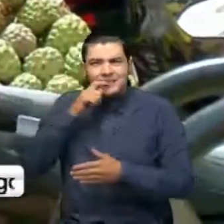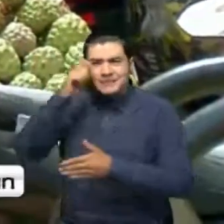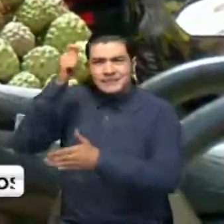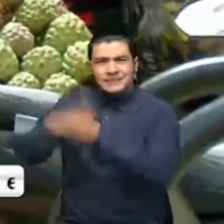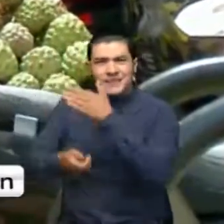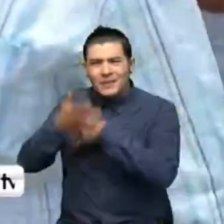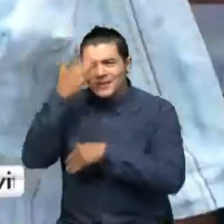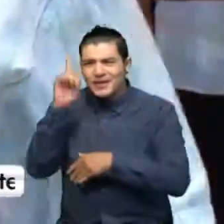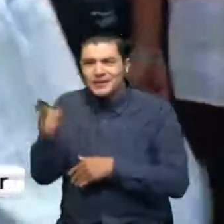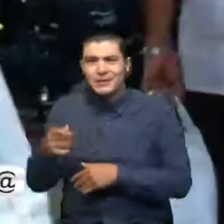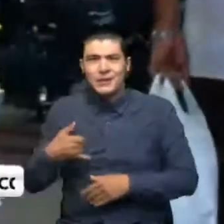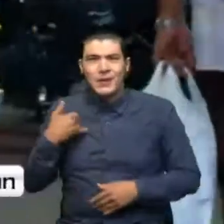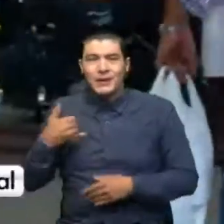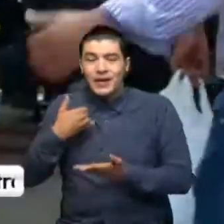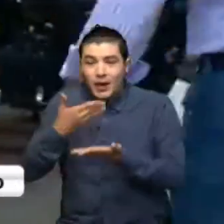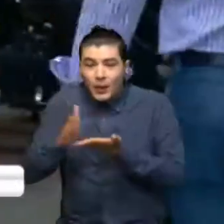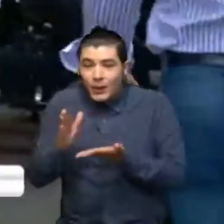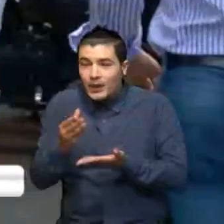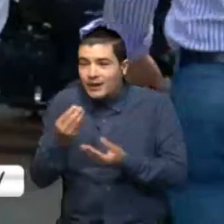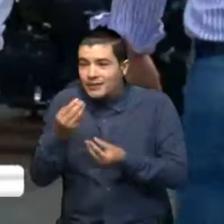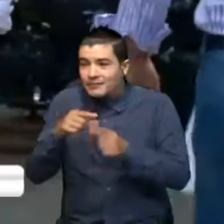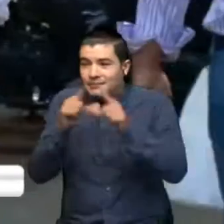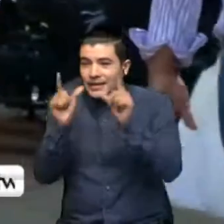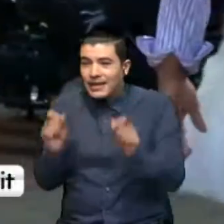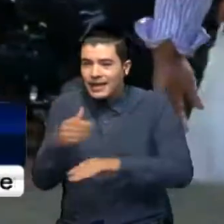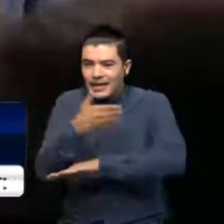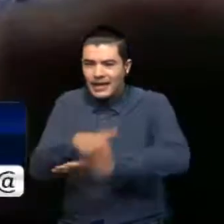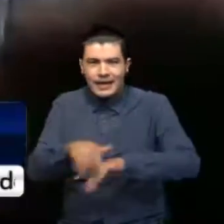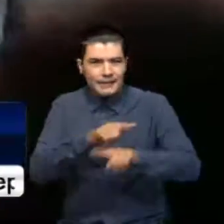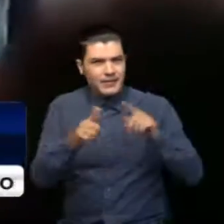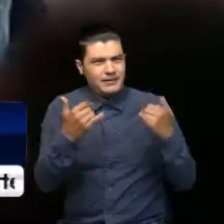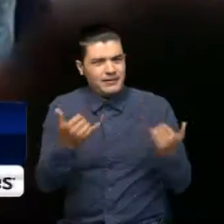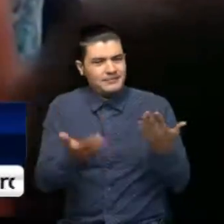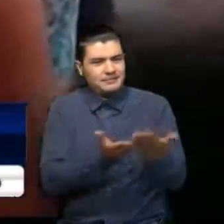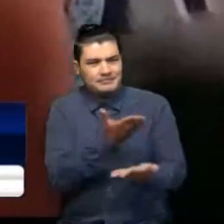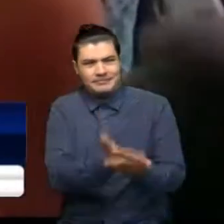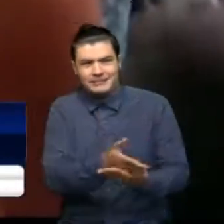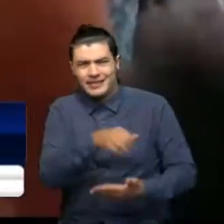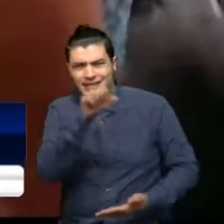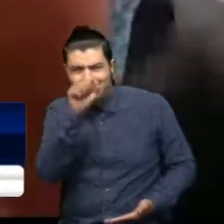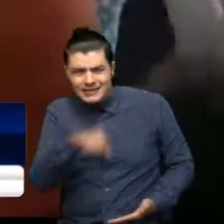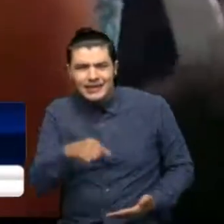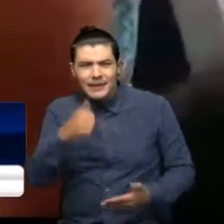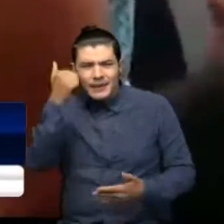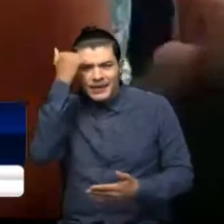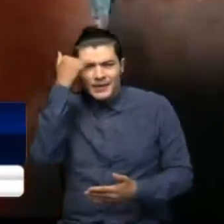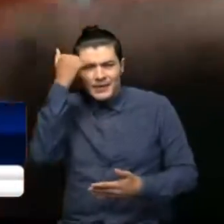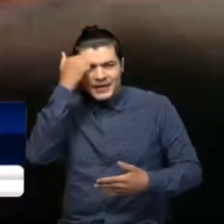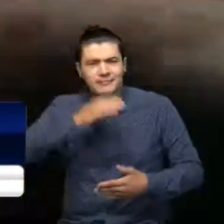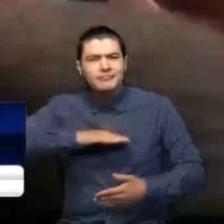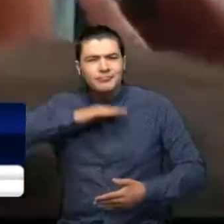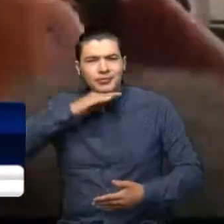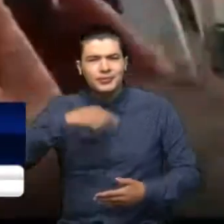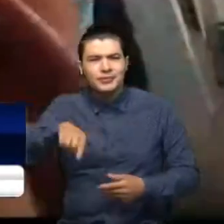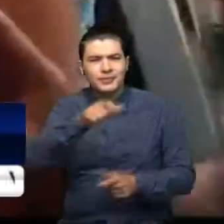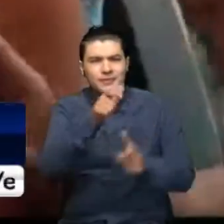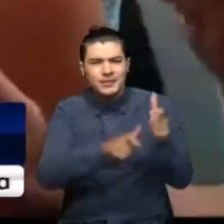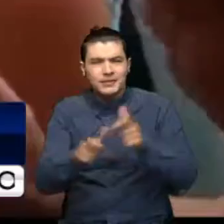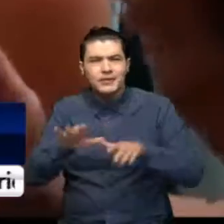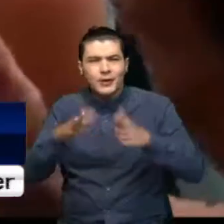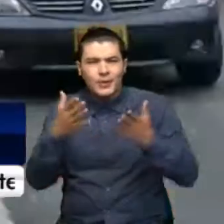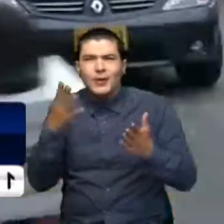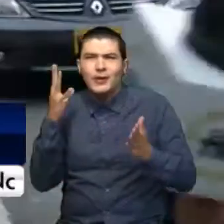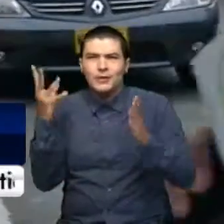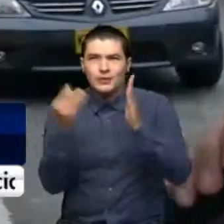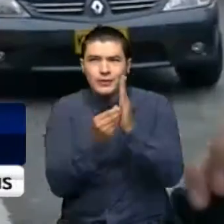por la sanción del joven por comer una empanada en la calle se pone sobre la mesa si existe pedagogía suficiente para la ciudadanía sobre el código